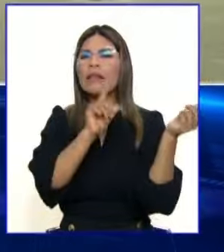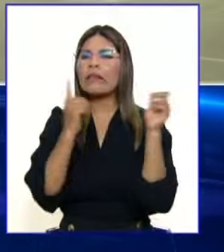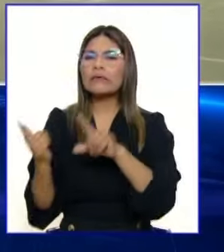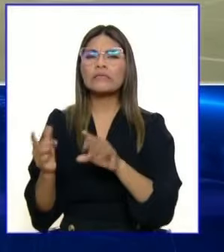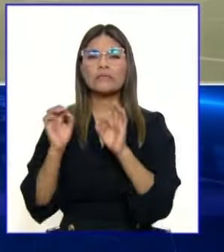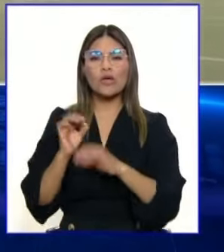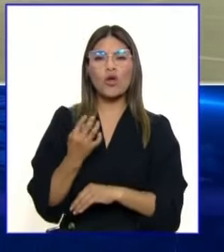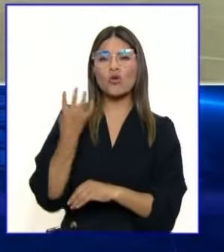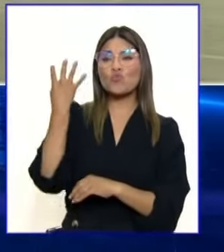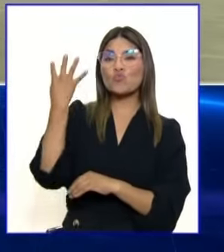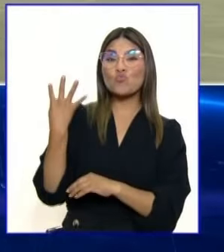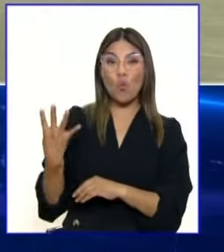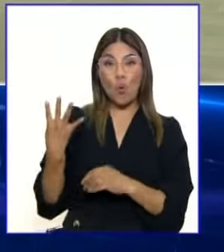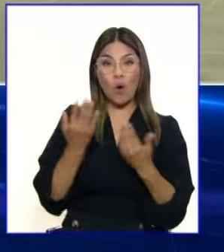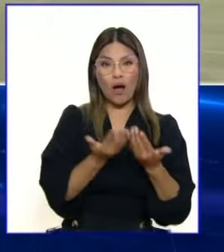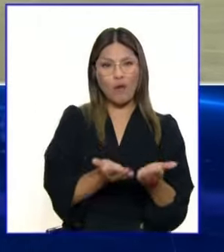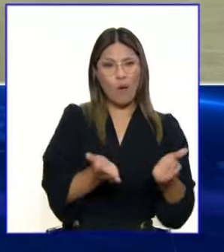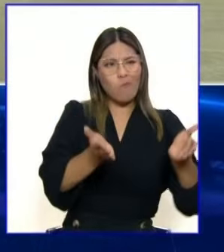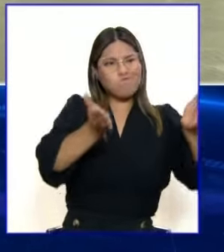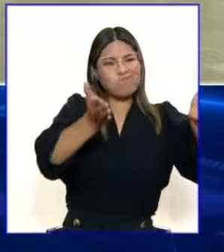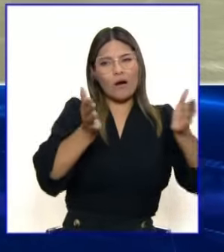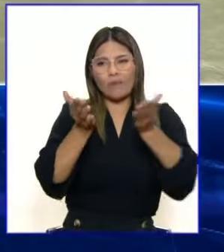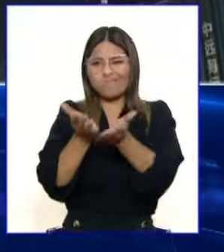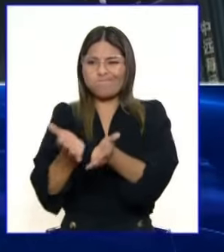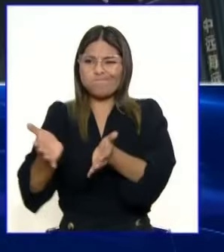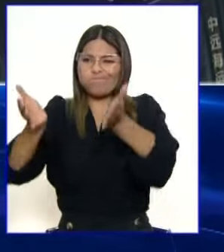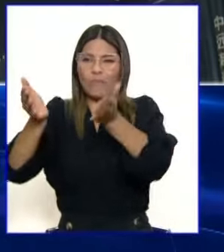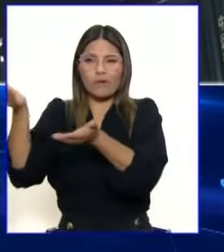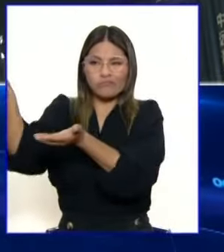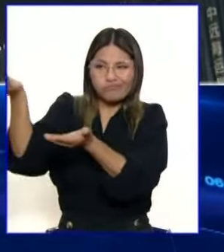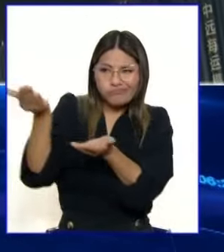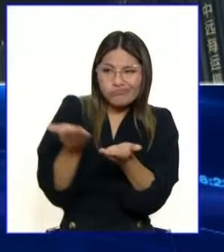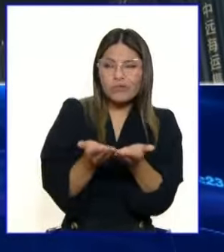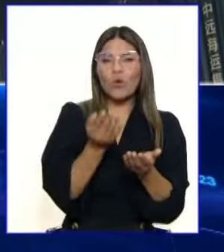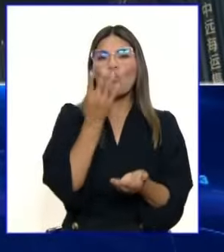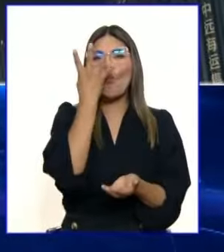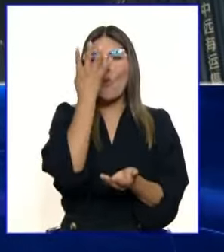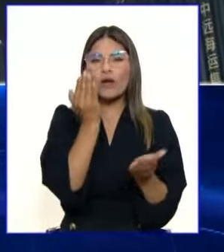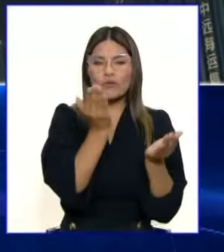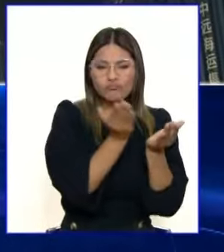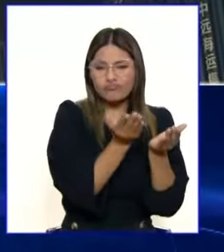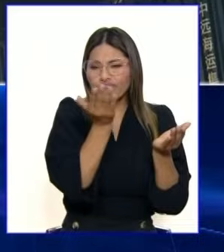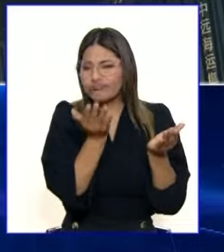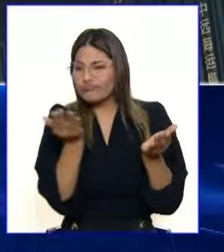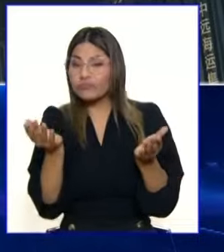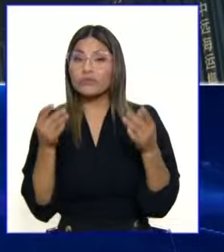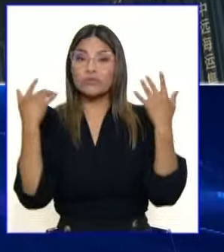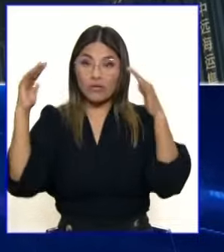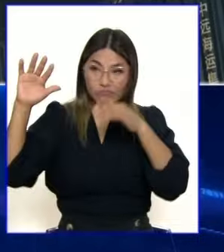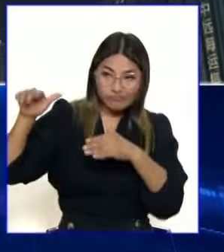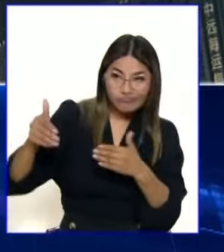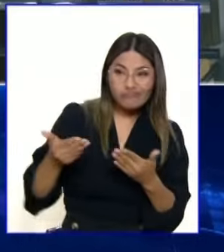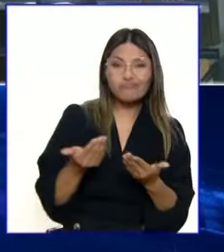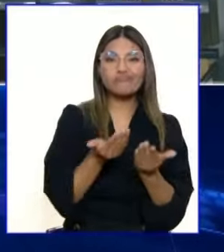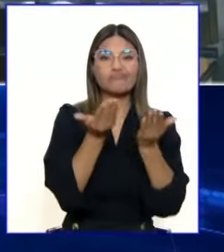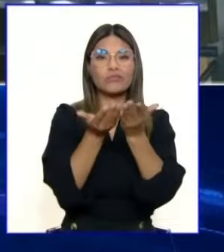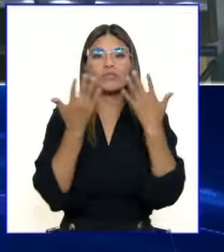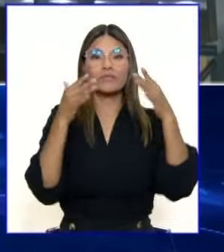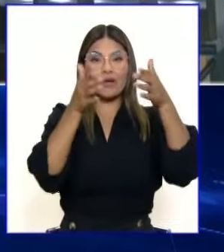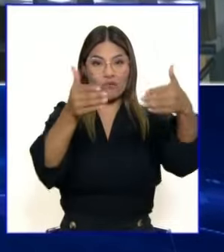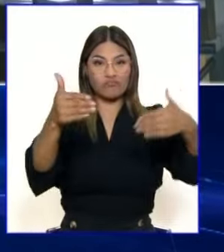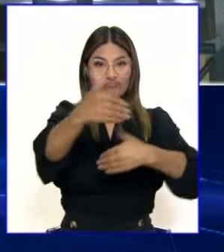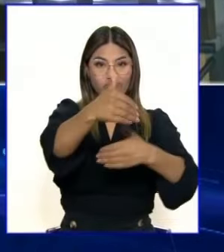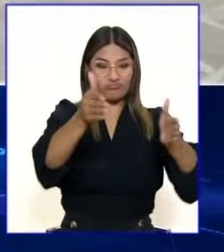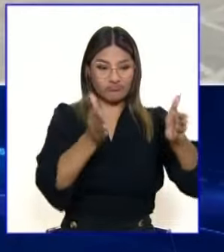de Costco Shipping han anclado ya en el suelo peruano, en este megapuerto. Han llegado ya los primeros containers. Está